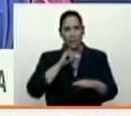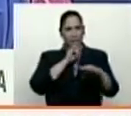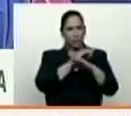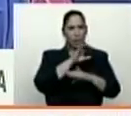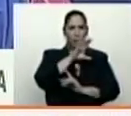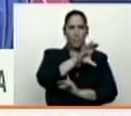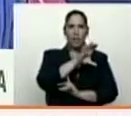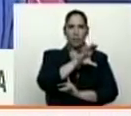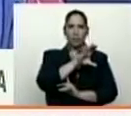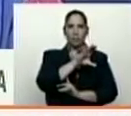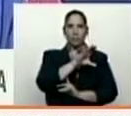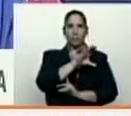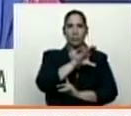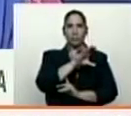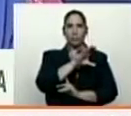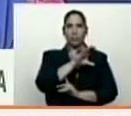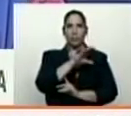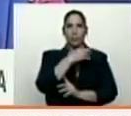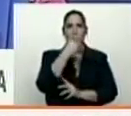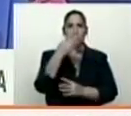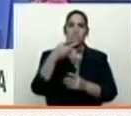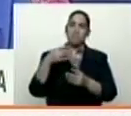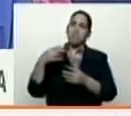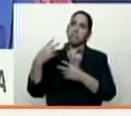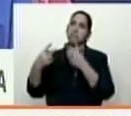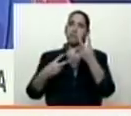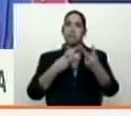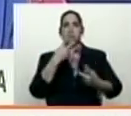patria y se pasean por el mundo